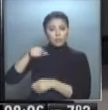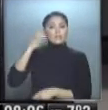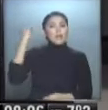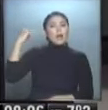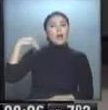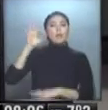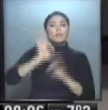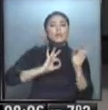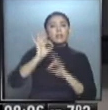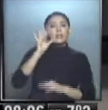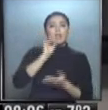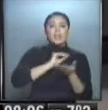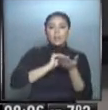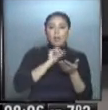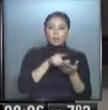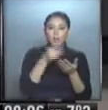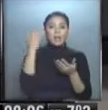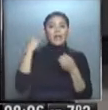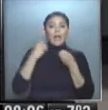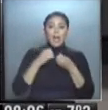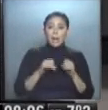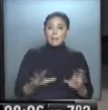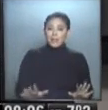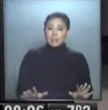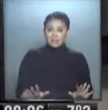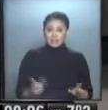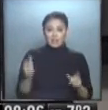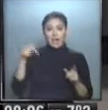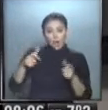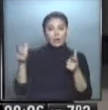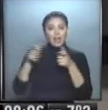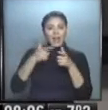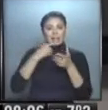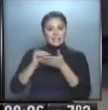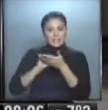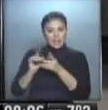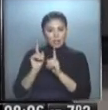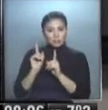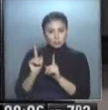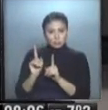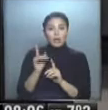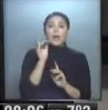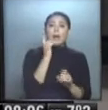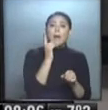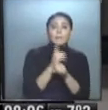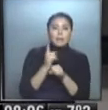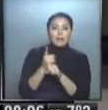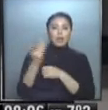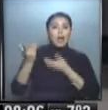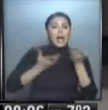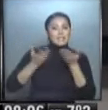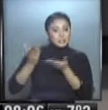horacio pietragalla que comenzó su tratamiento ya en el senado nacional primero lo estuvieron trabajando los en los asesores